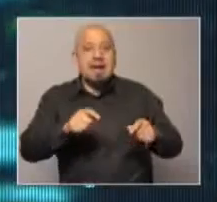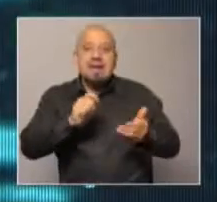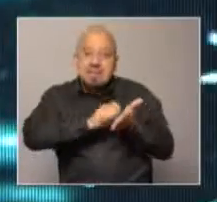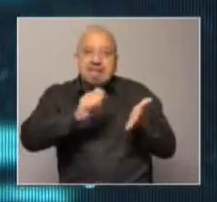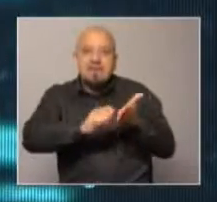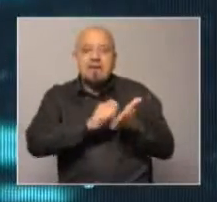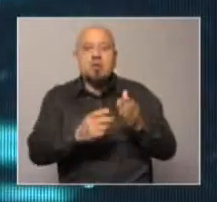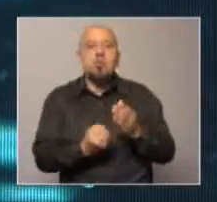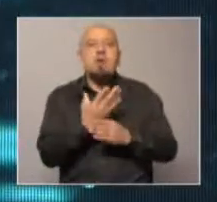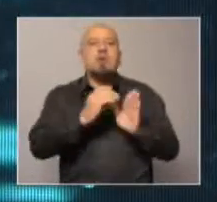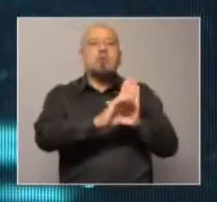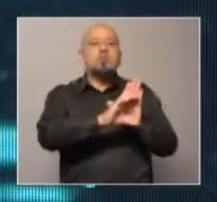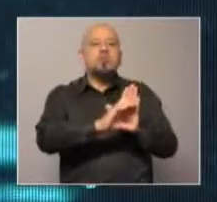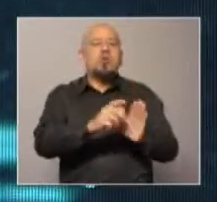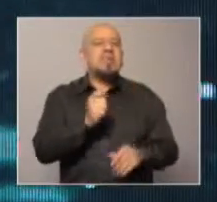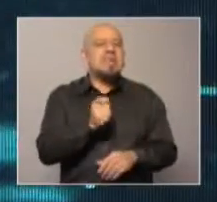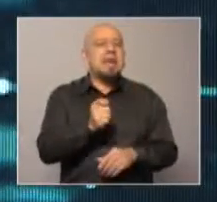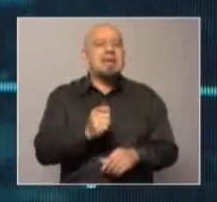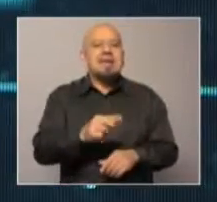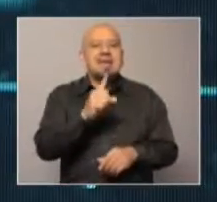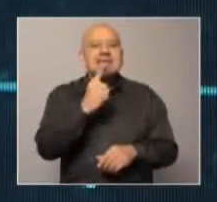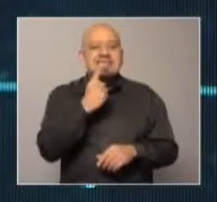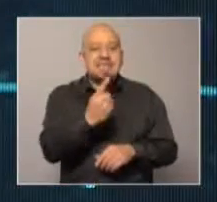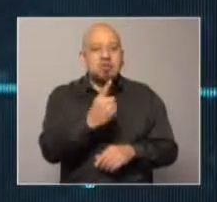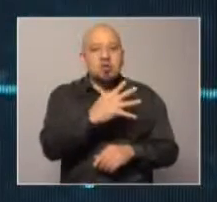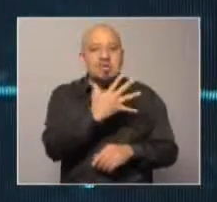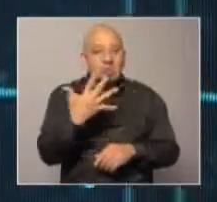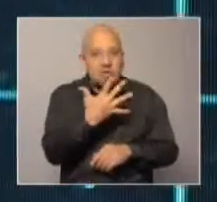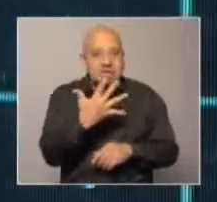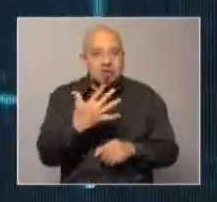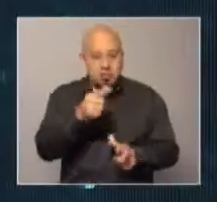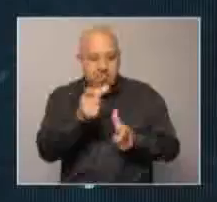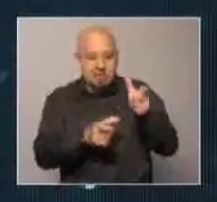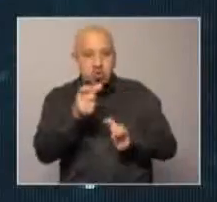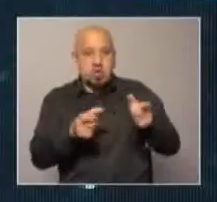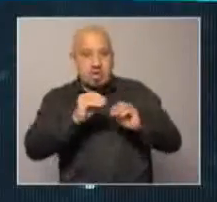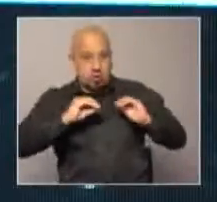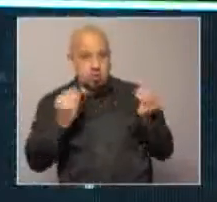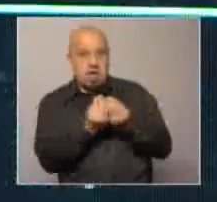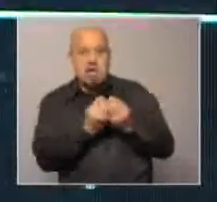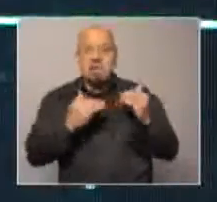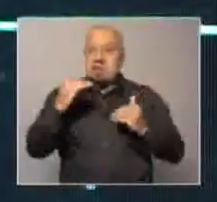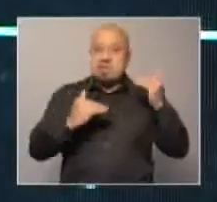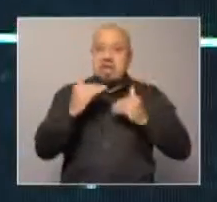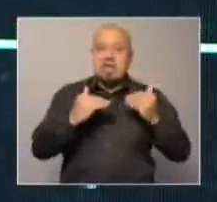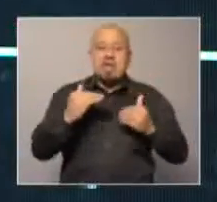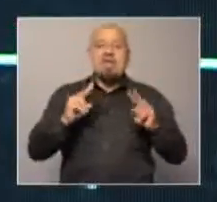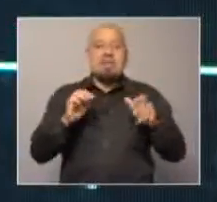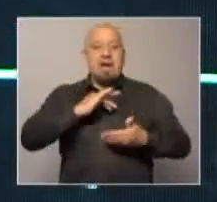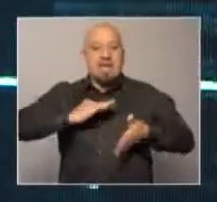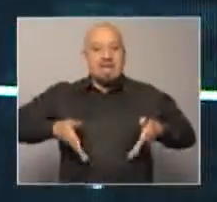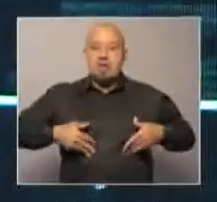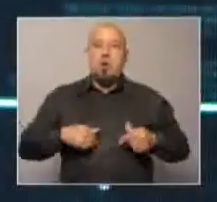Magna. Va a estar integrada por 155 personas, va a ser paritaria y también se va a elegir